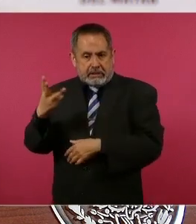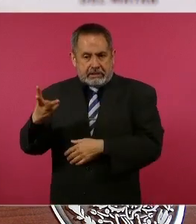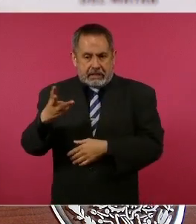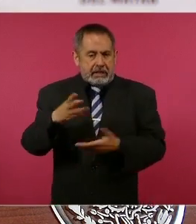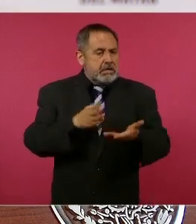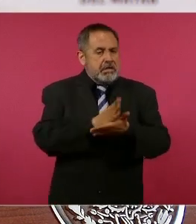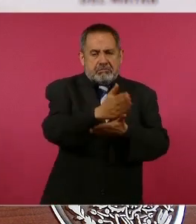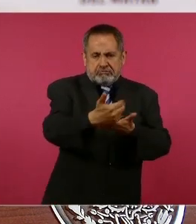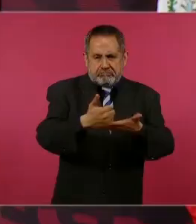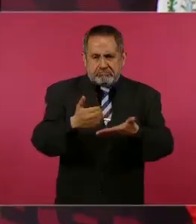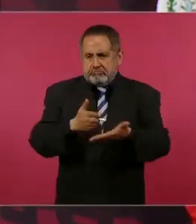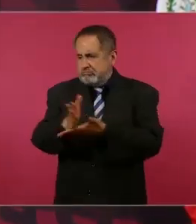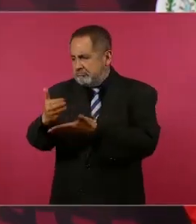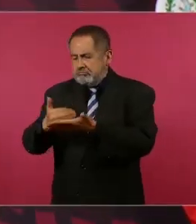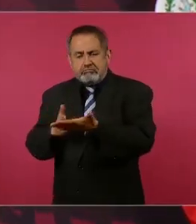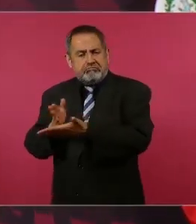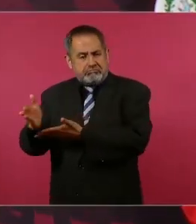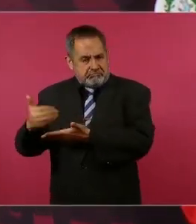en